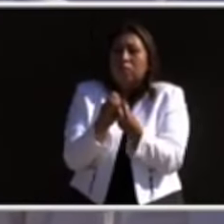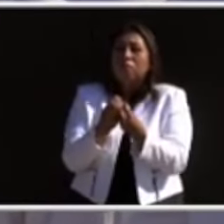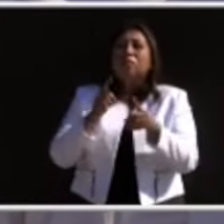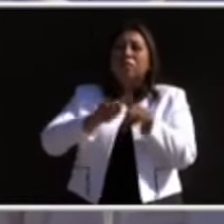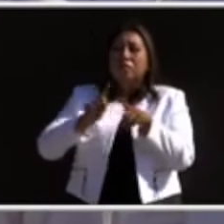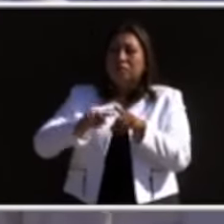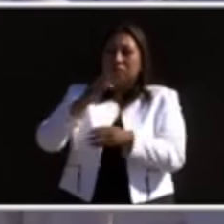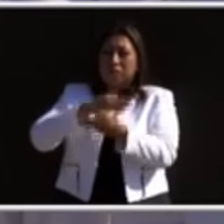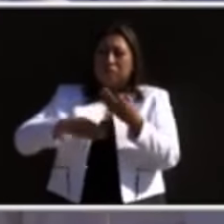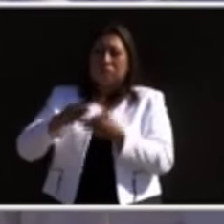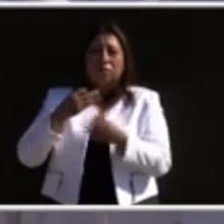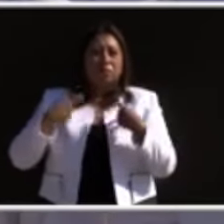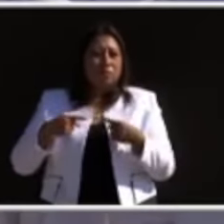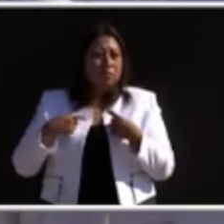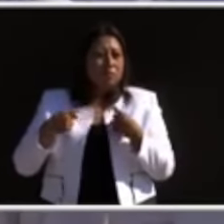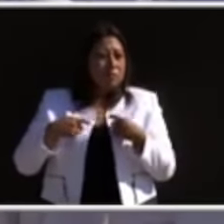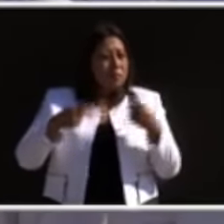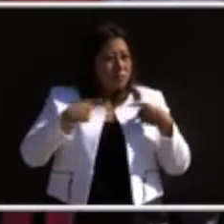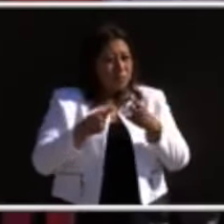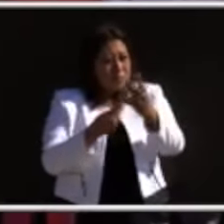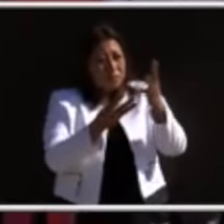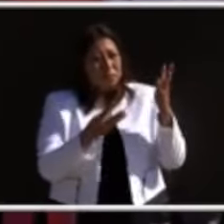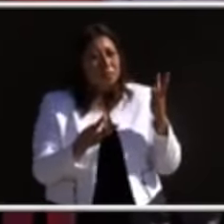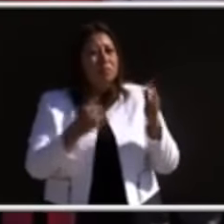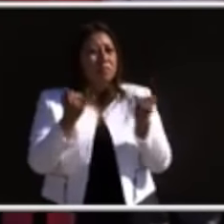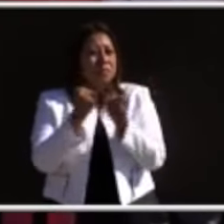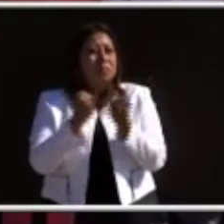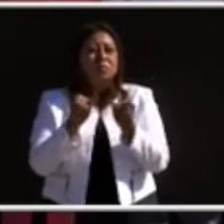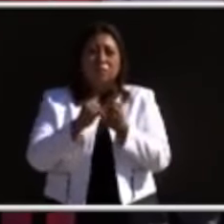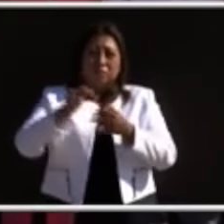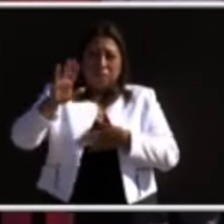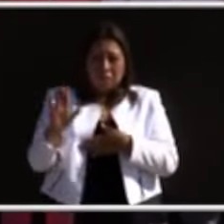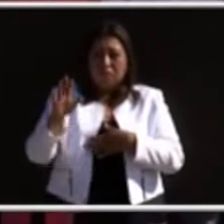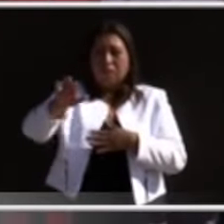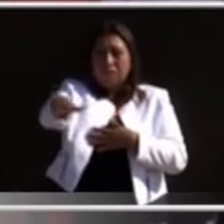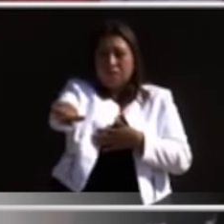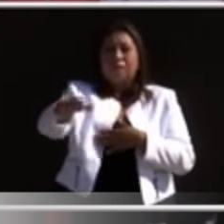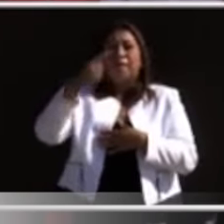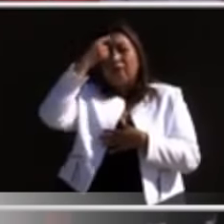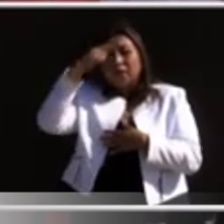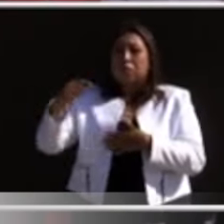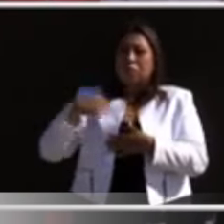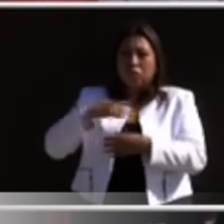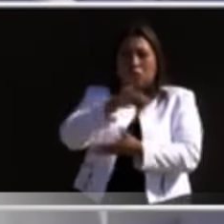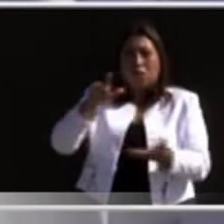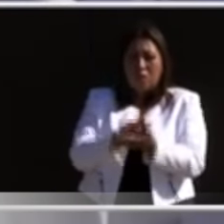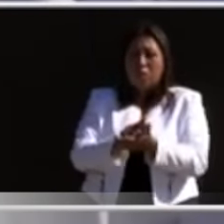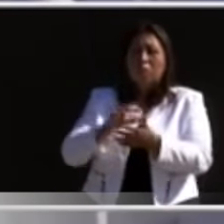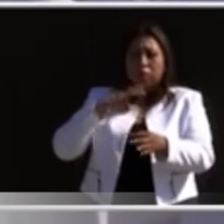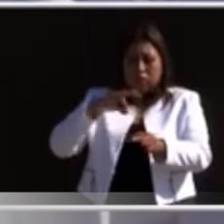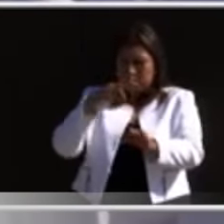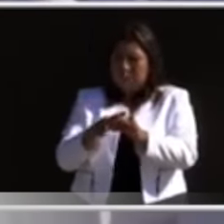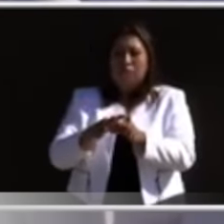en la cual las y los presentes a su vez rendirán protesta de guardar y hacer guardar la